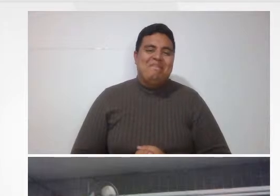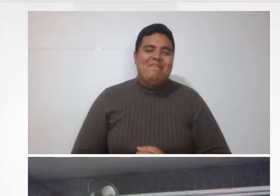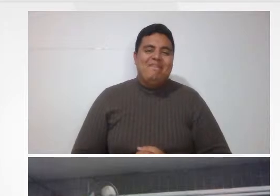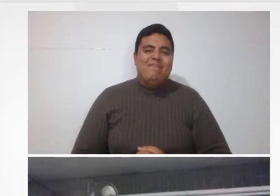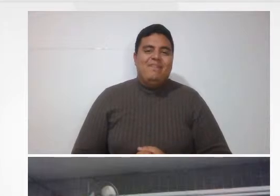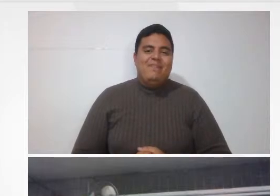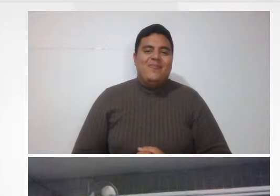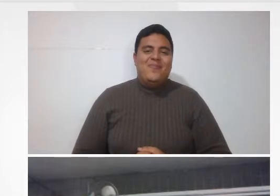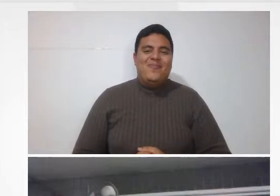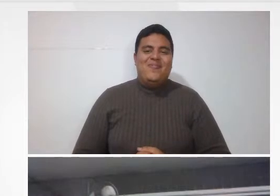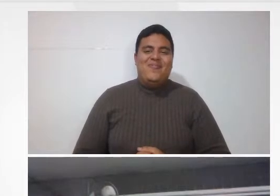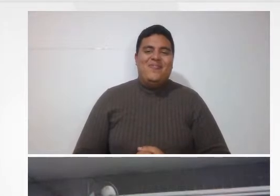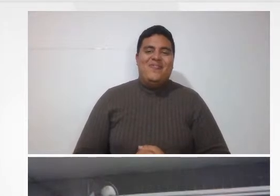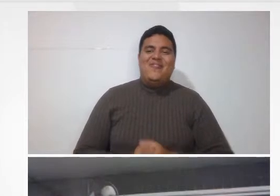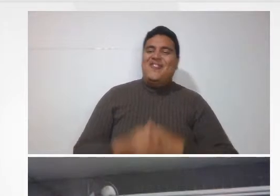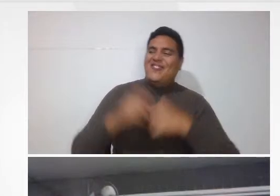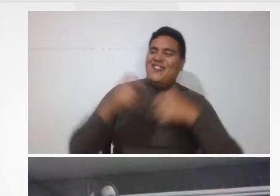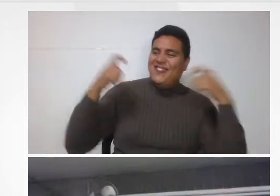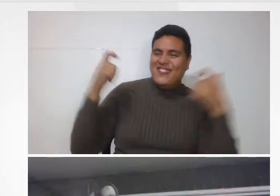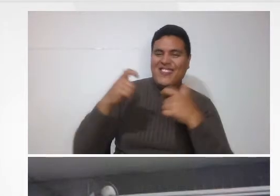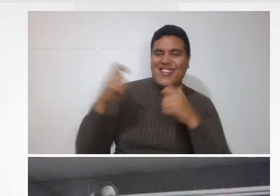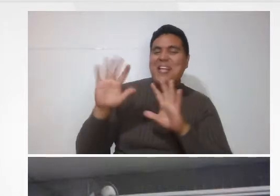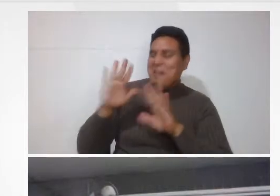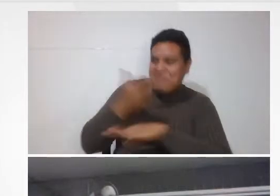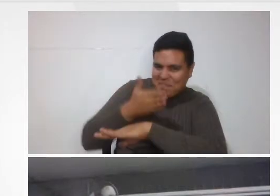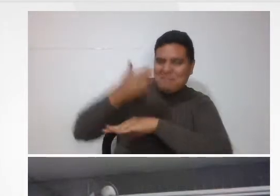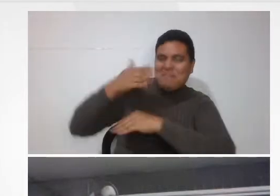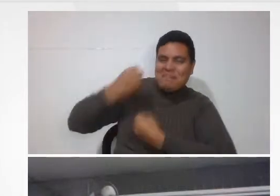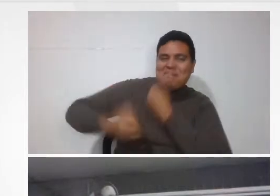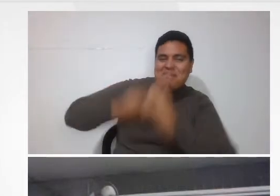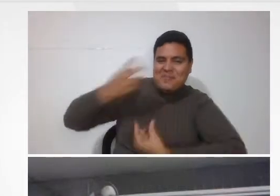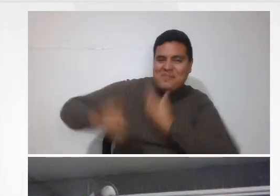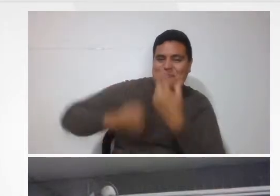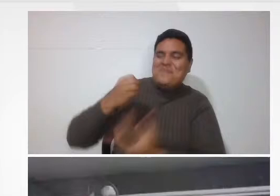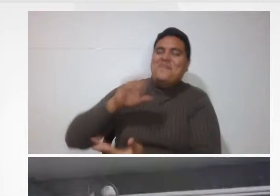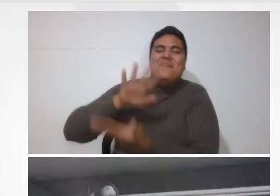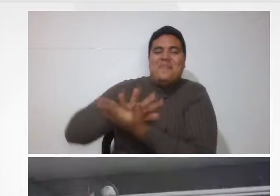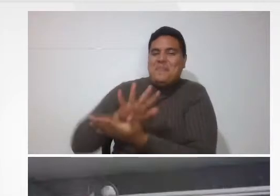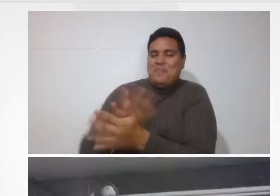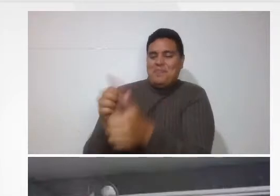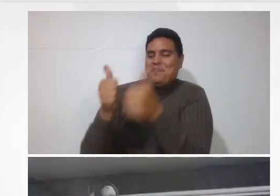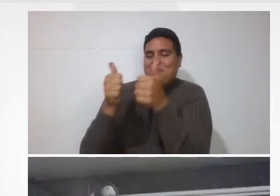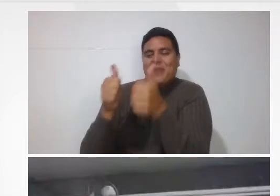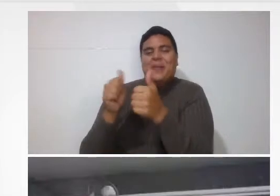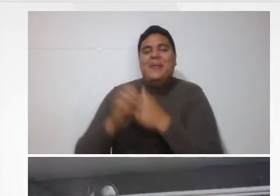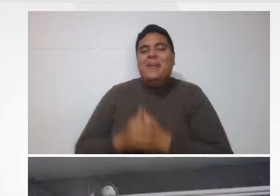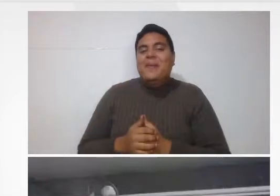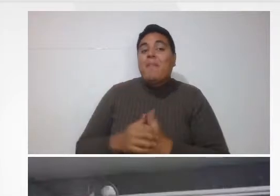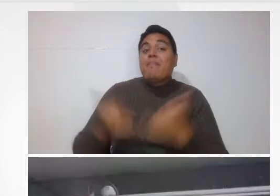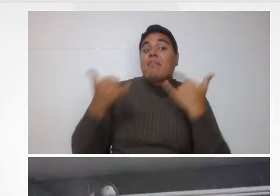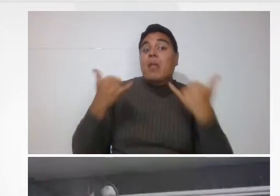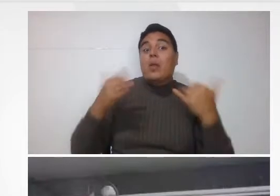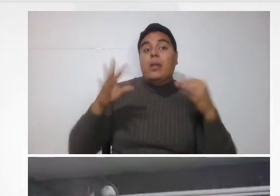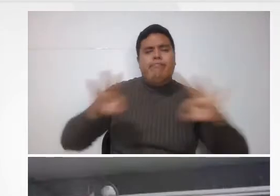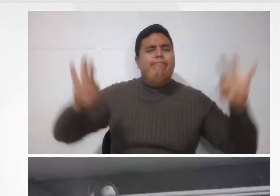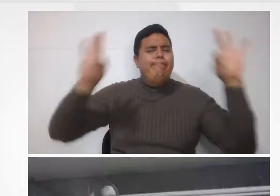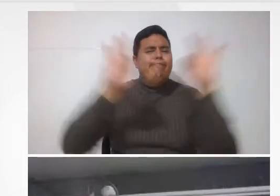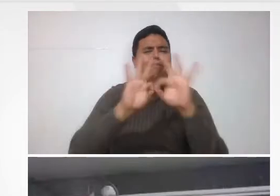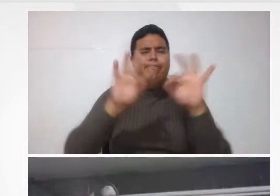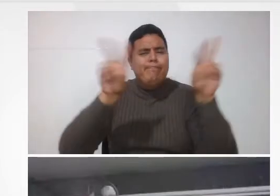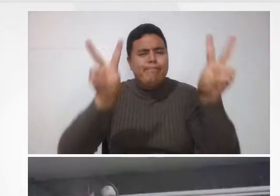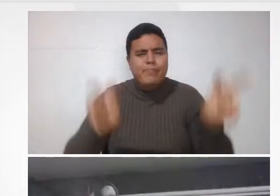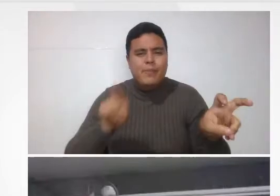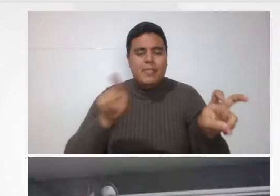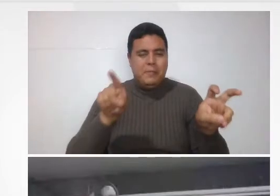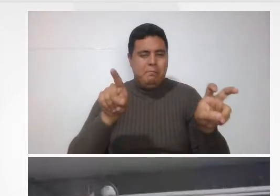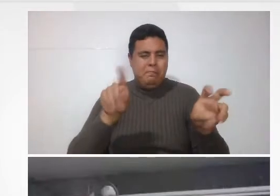Aquí vamos soltándolo más adelante. Así está muy bien, señora Lorena. Hay un tema importante, maestra Liana. Pero antes yo quiero, bueno, primero